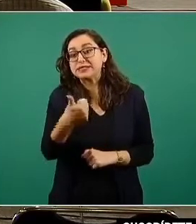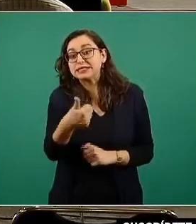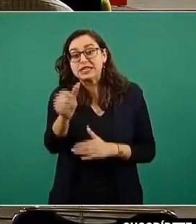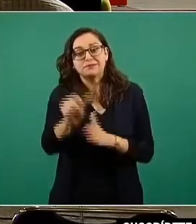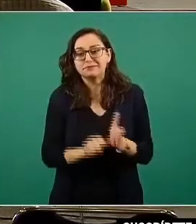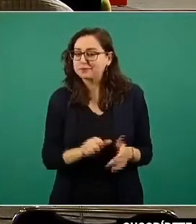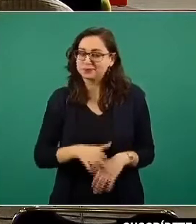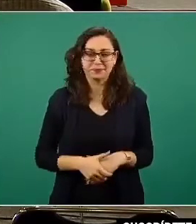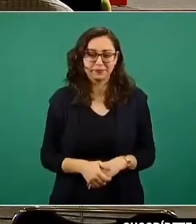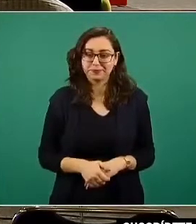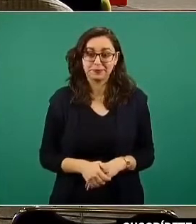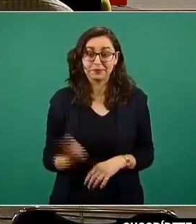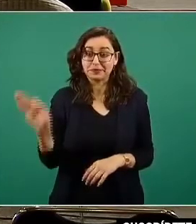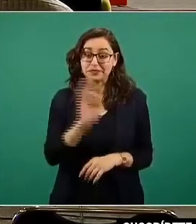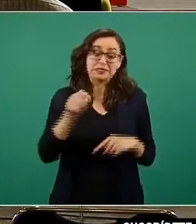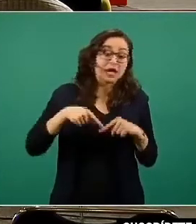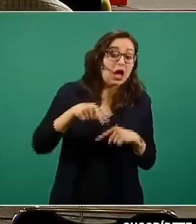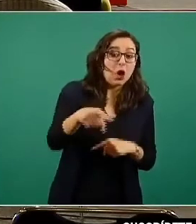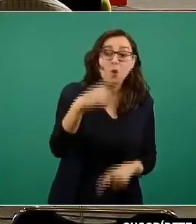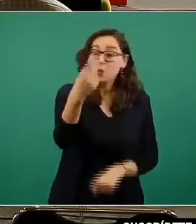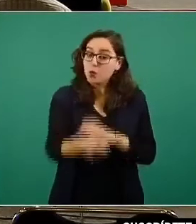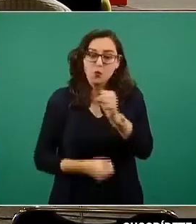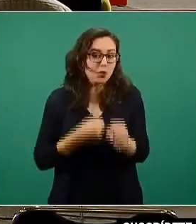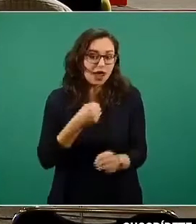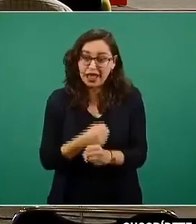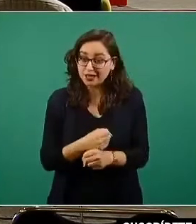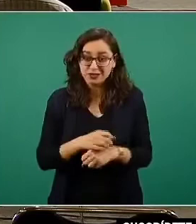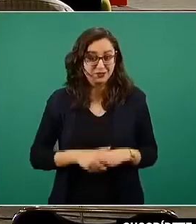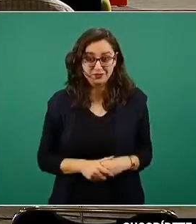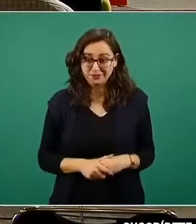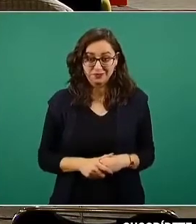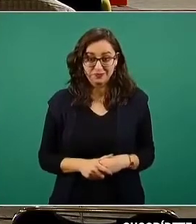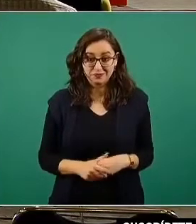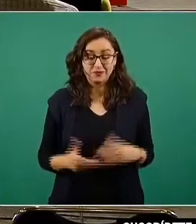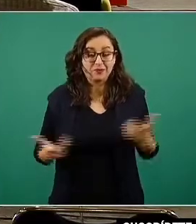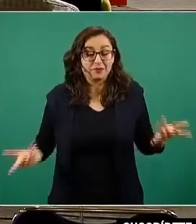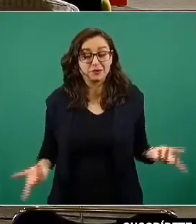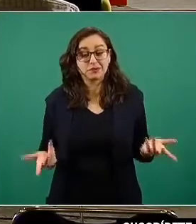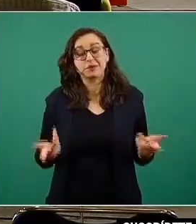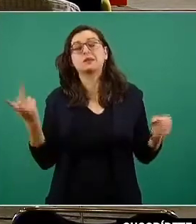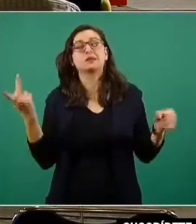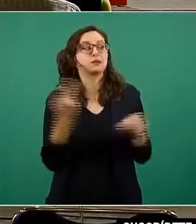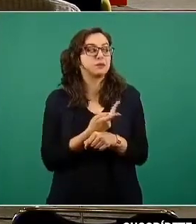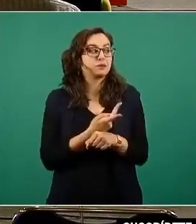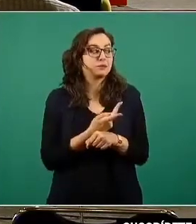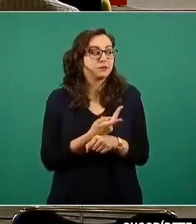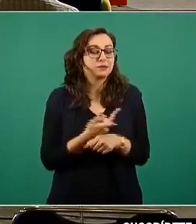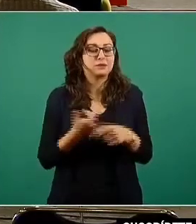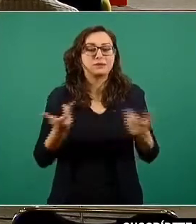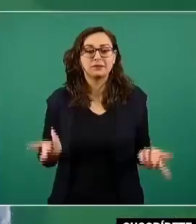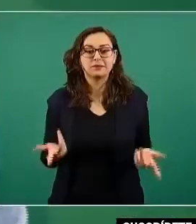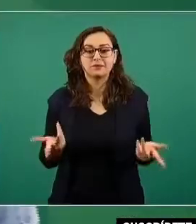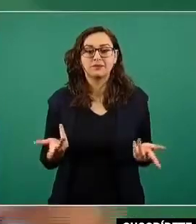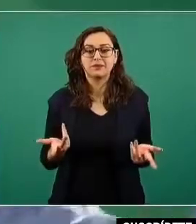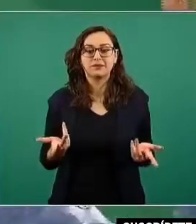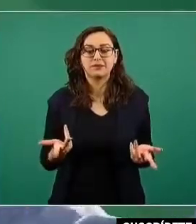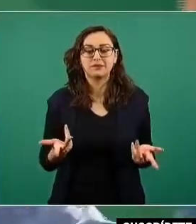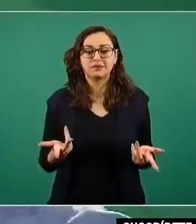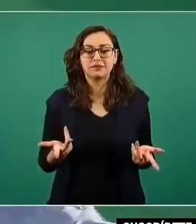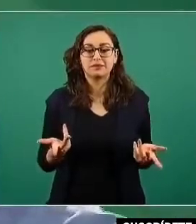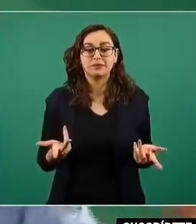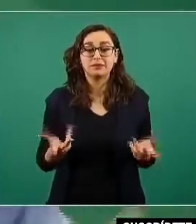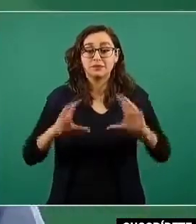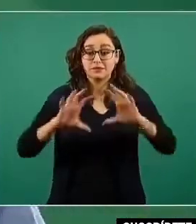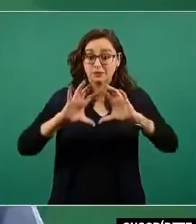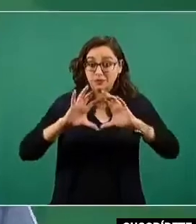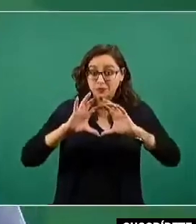en todo el año. Las predicciones o las proyecciones son que si nos va bien, estoy hablando